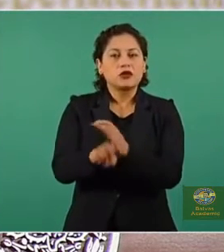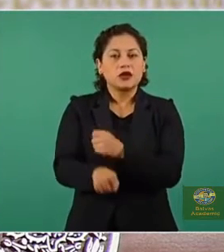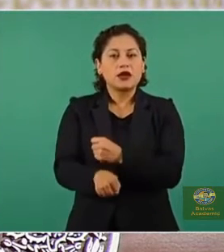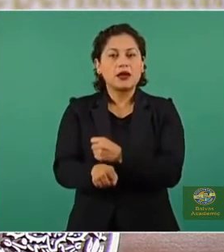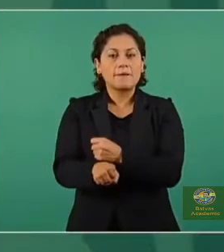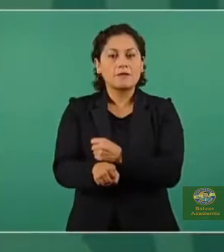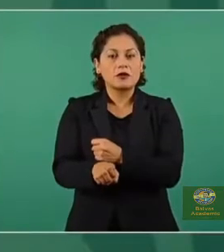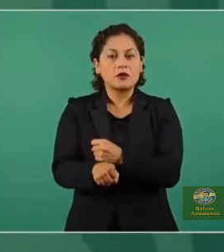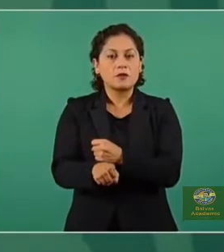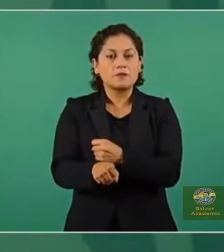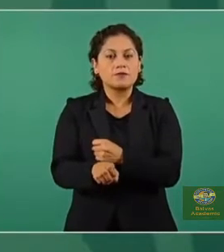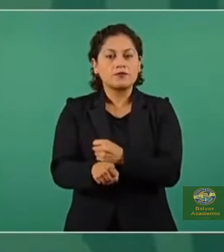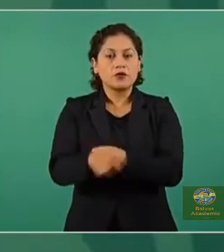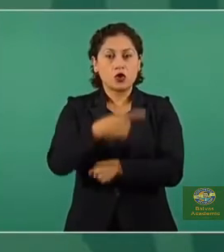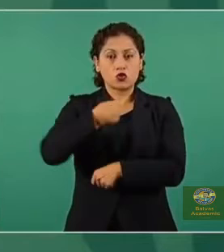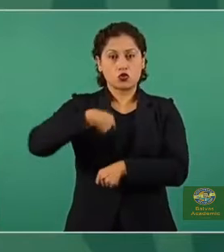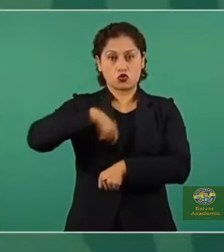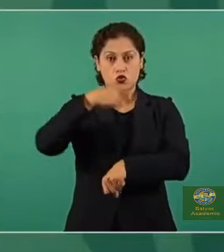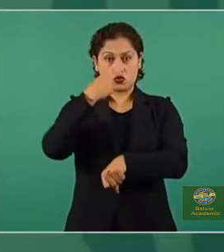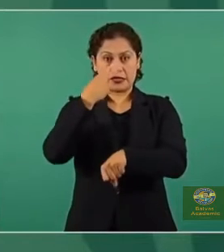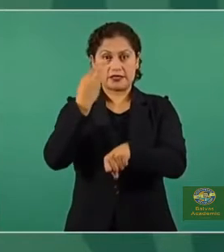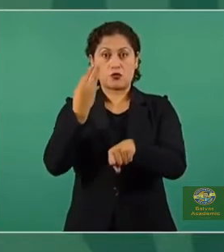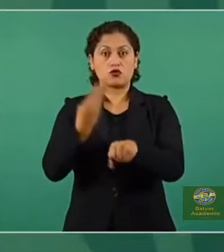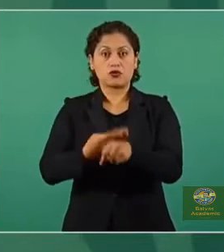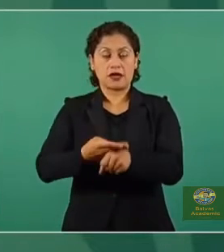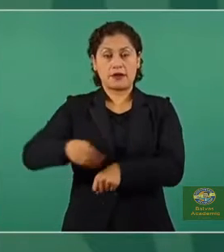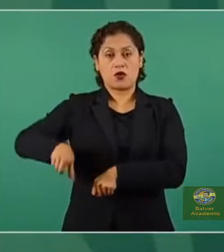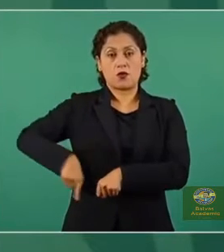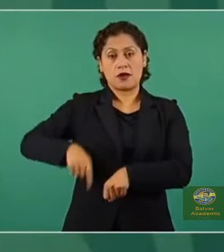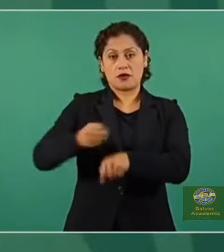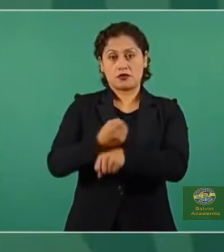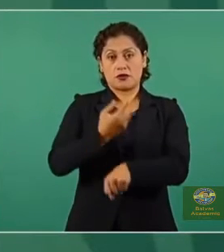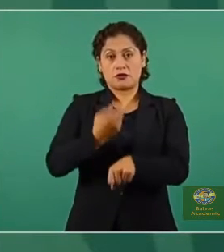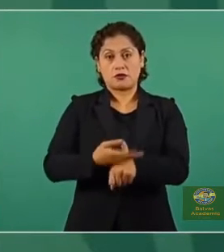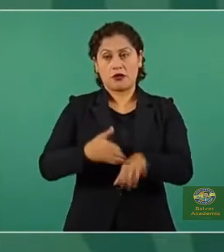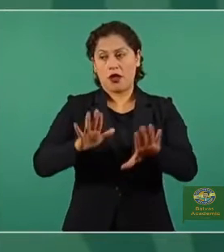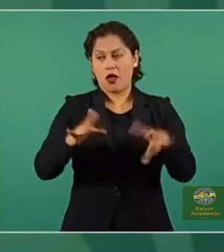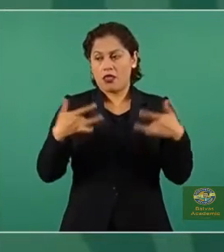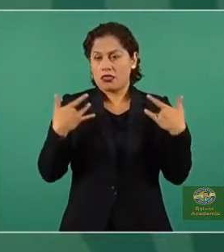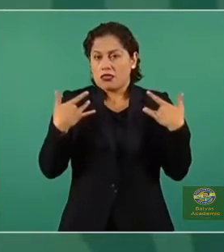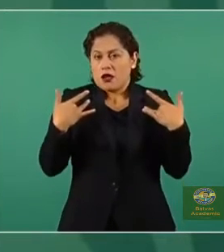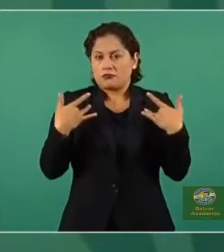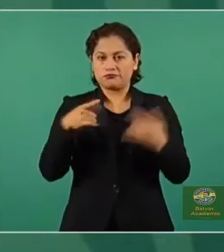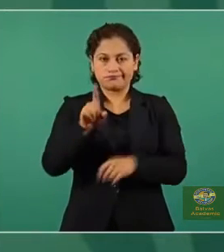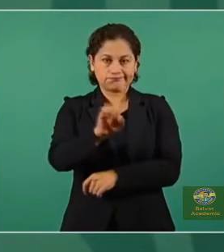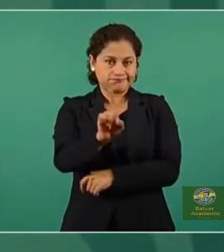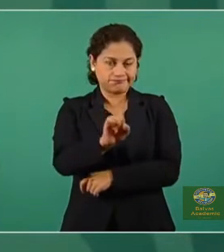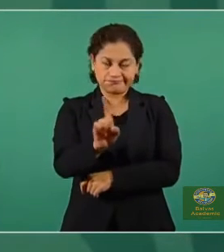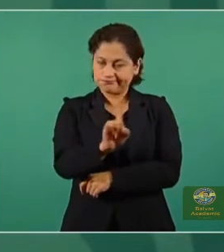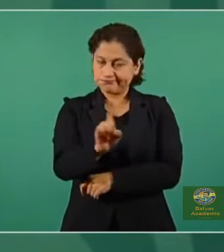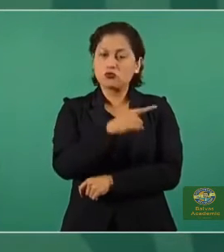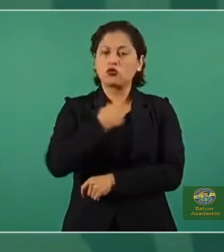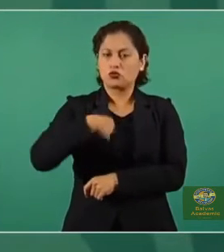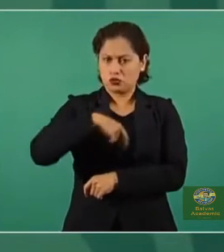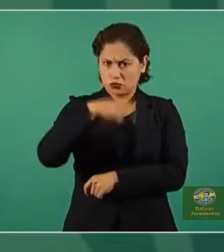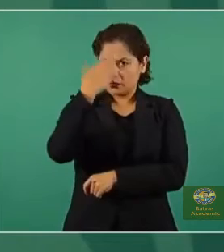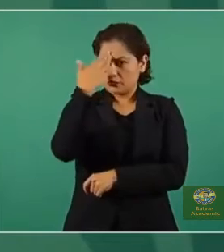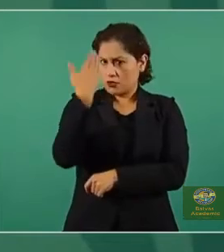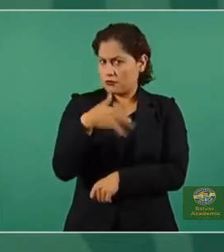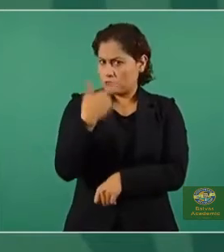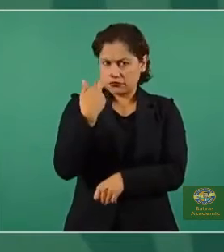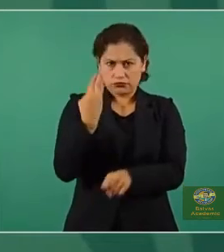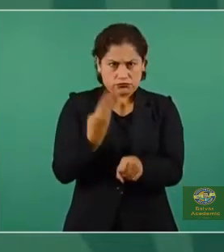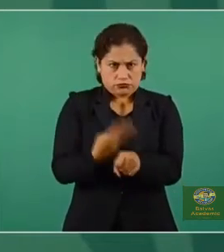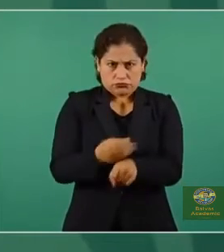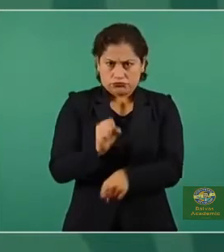la responsabilidad ni al gobierno ni a la Secretaría. Como Secretaría nos queda muy claro la responsabilidad que tenemos precisamente y el compromiso